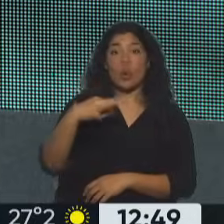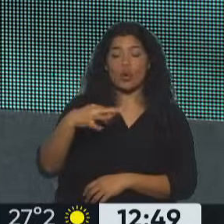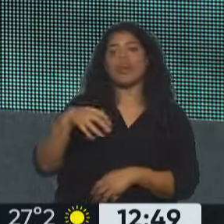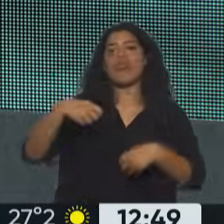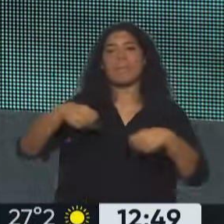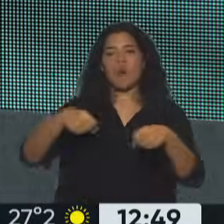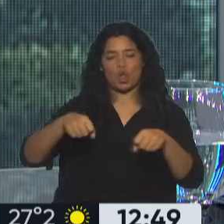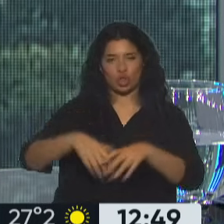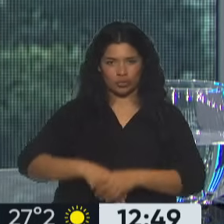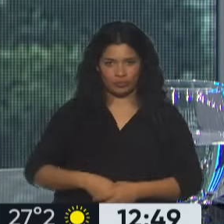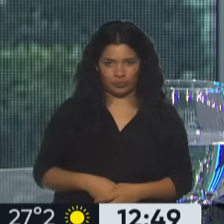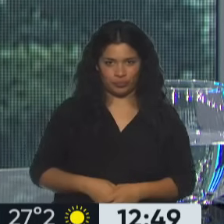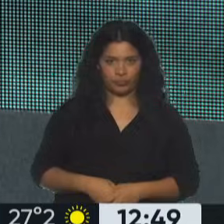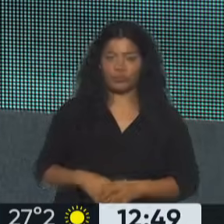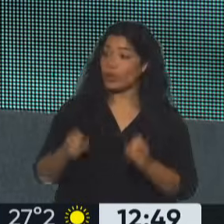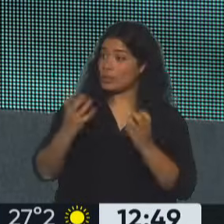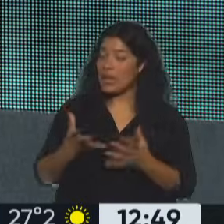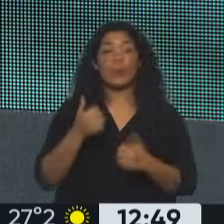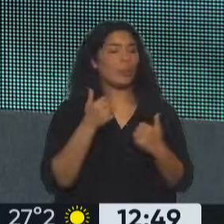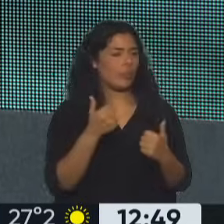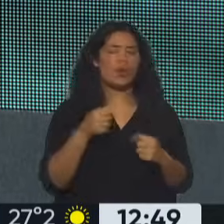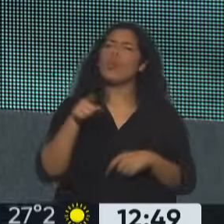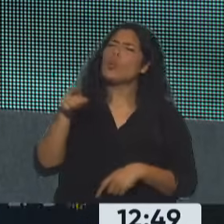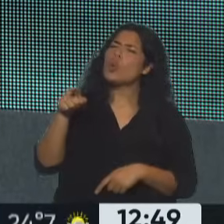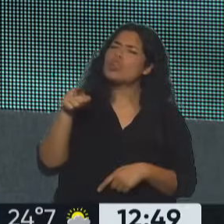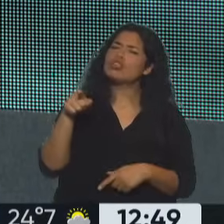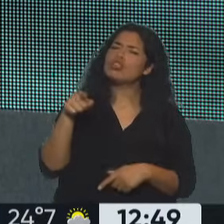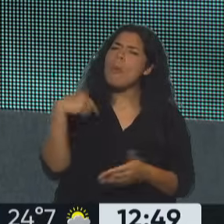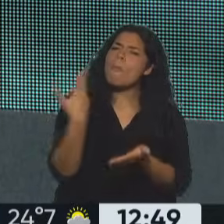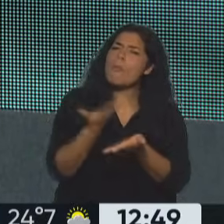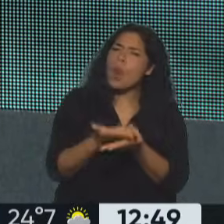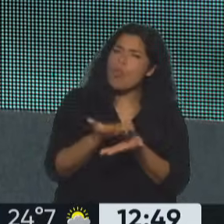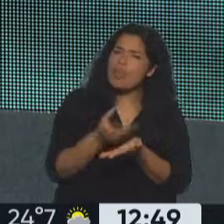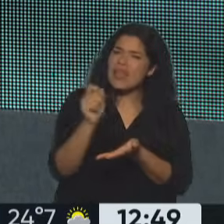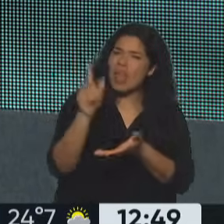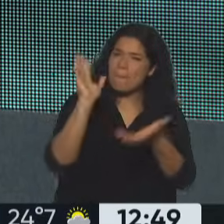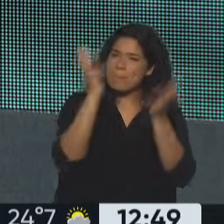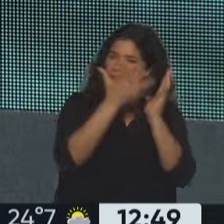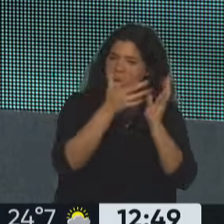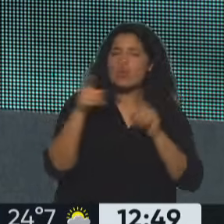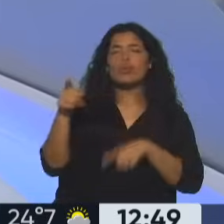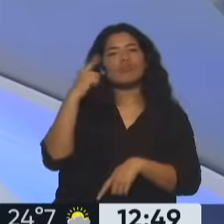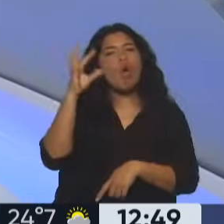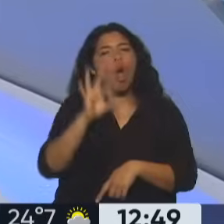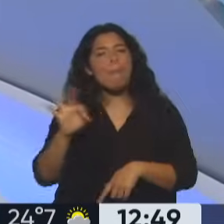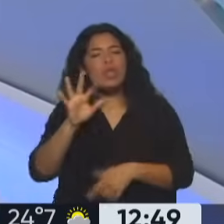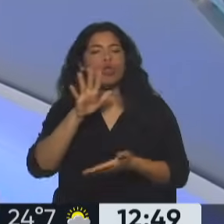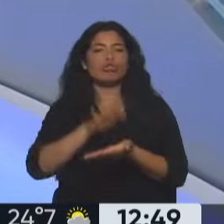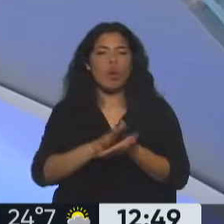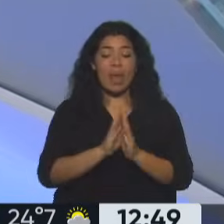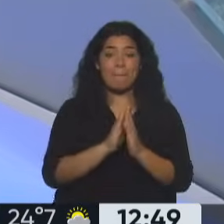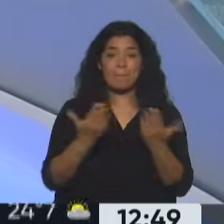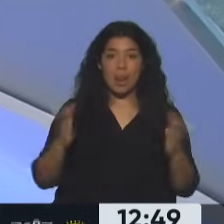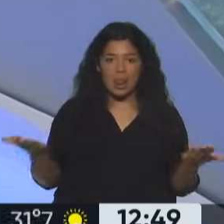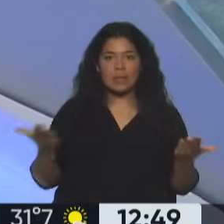moto Cómo estás Mariano bien muy bien cómo recibiste esta propuesta en principio de salir a re boletas de militar a favor